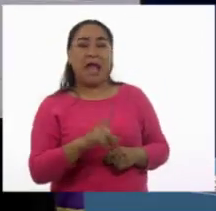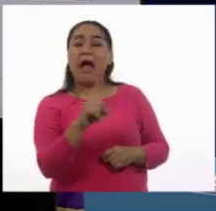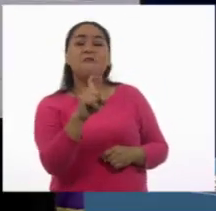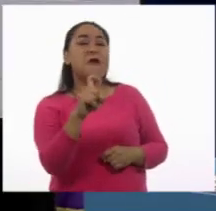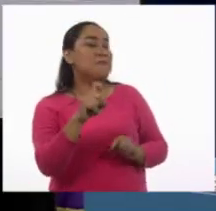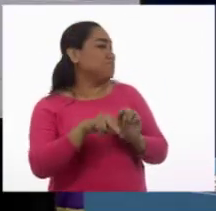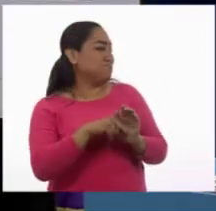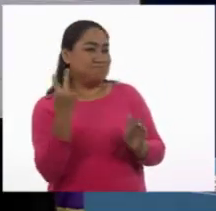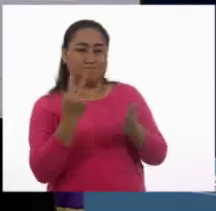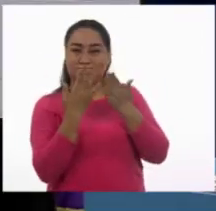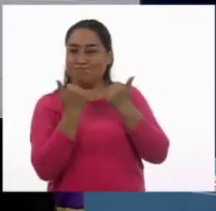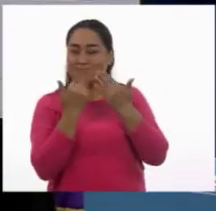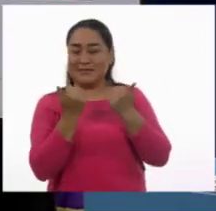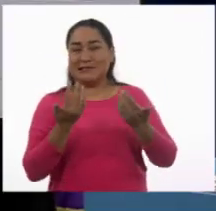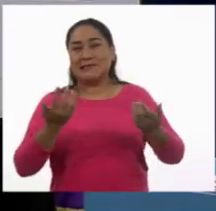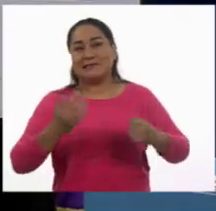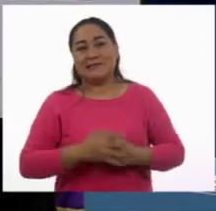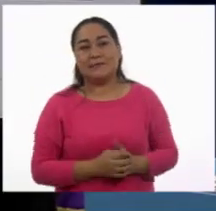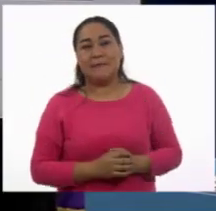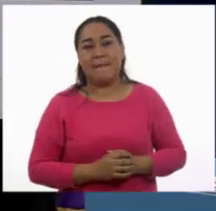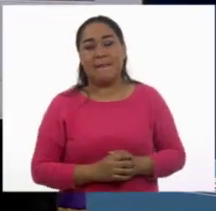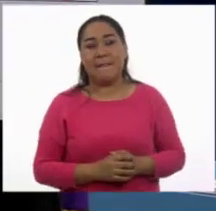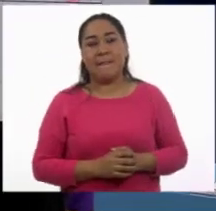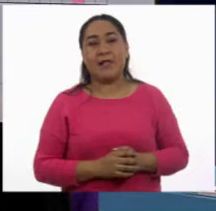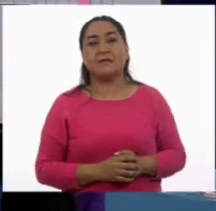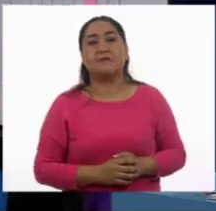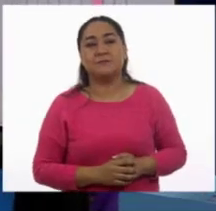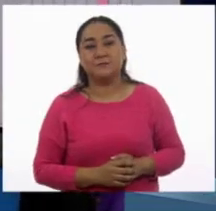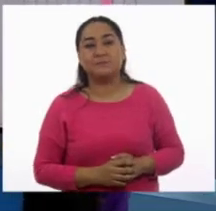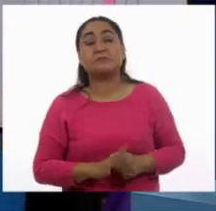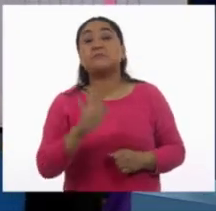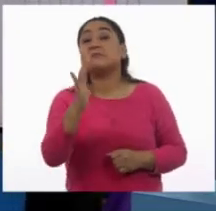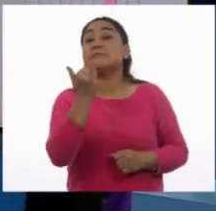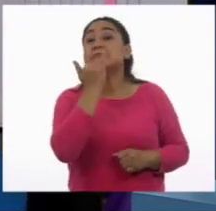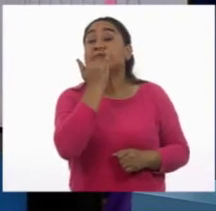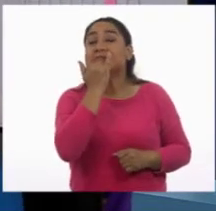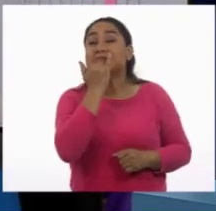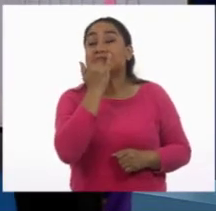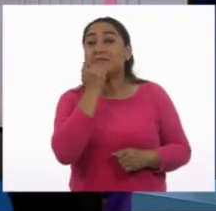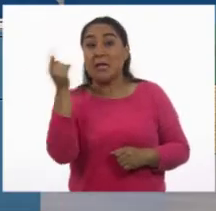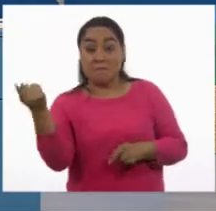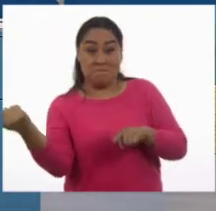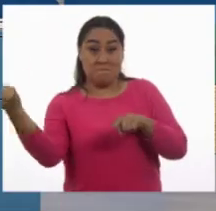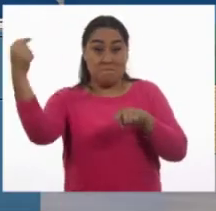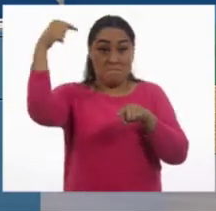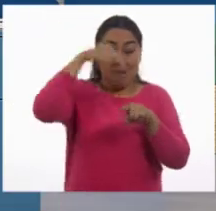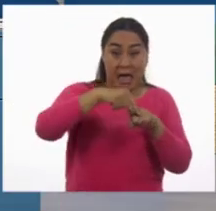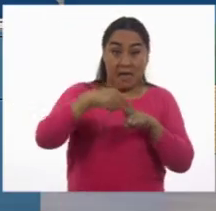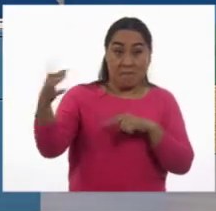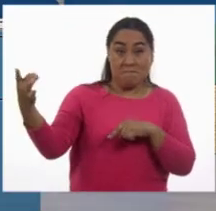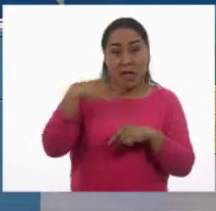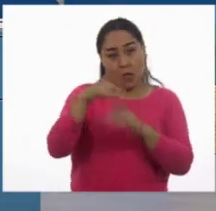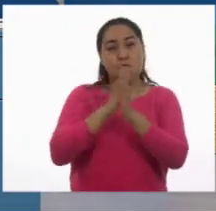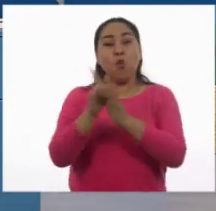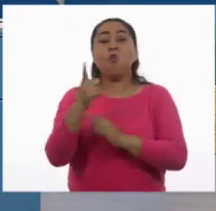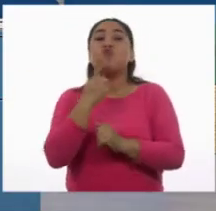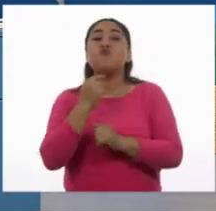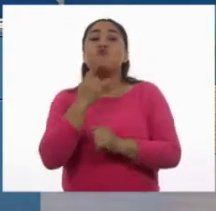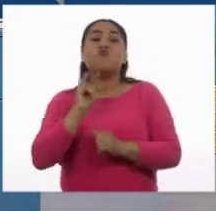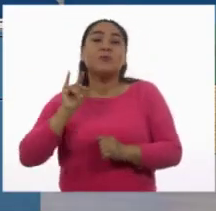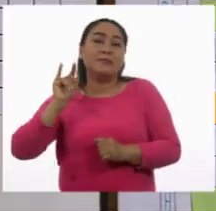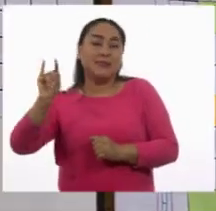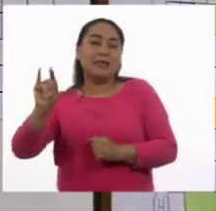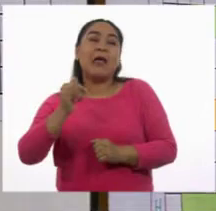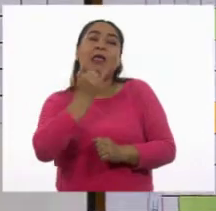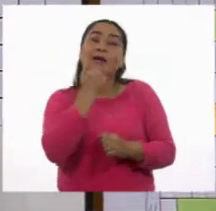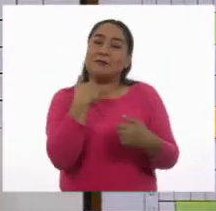Agua. Ay, no, perdóname. Como tú me diste, sí ponlo en rojo. Ah, ok, ok, ok, ok. Yo que no te di,